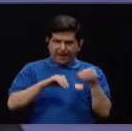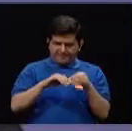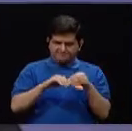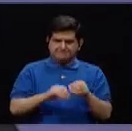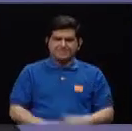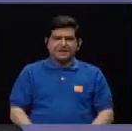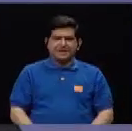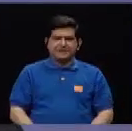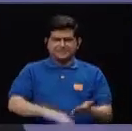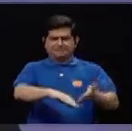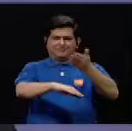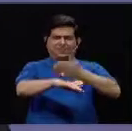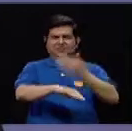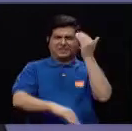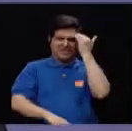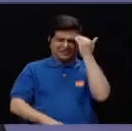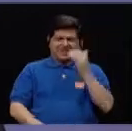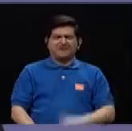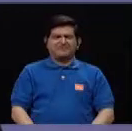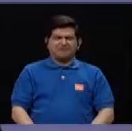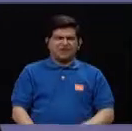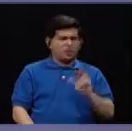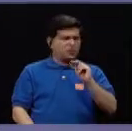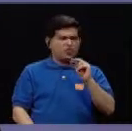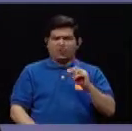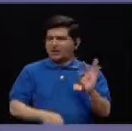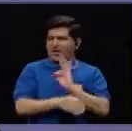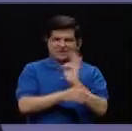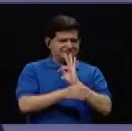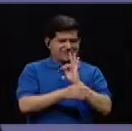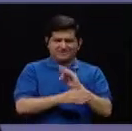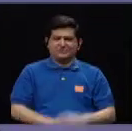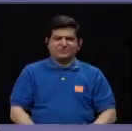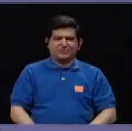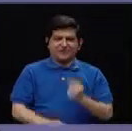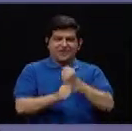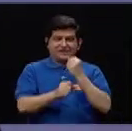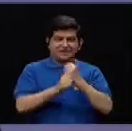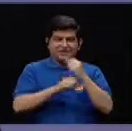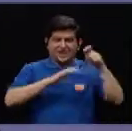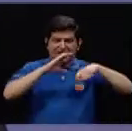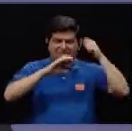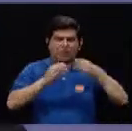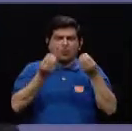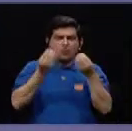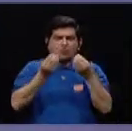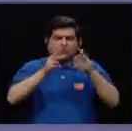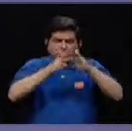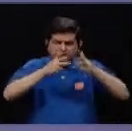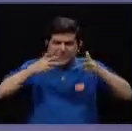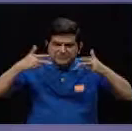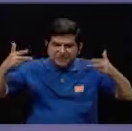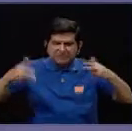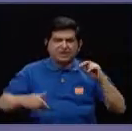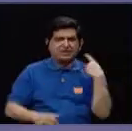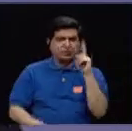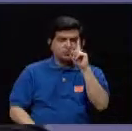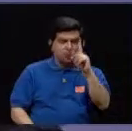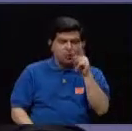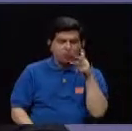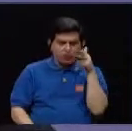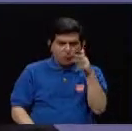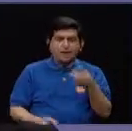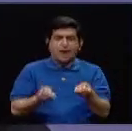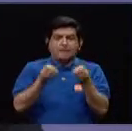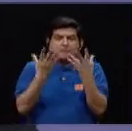que darle el brinco de saber que estás actuando no en televisión, sino para cine. Claro. Y un montón de cámaras, aparte de la cámara que te está